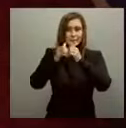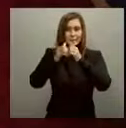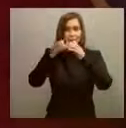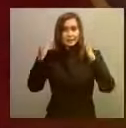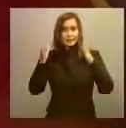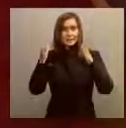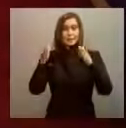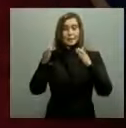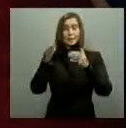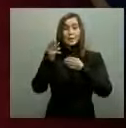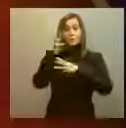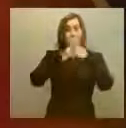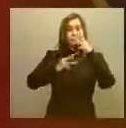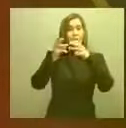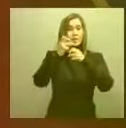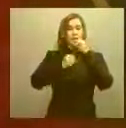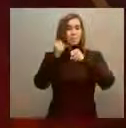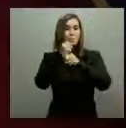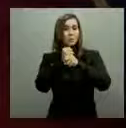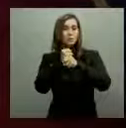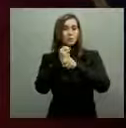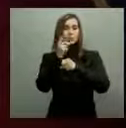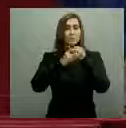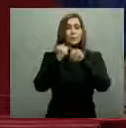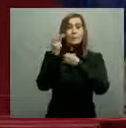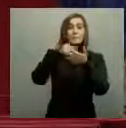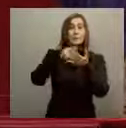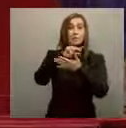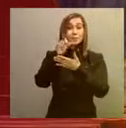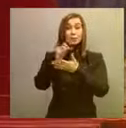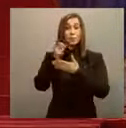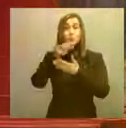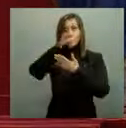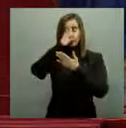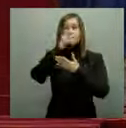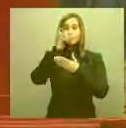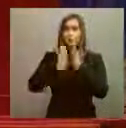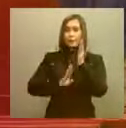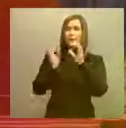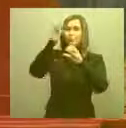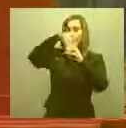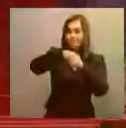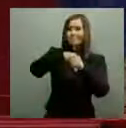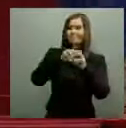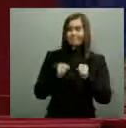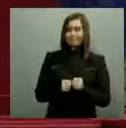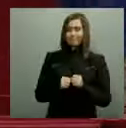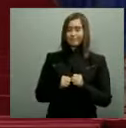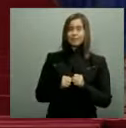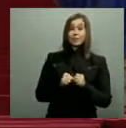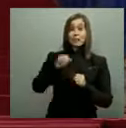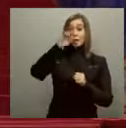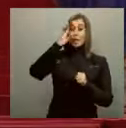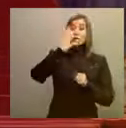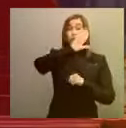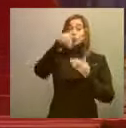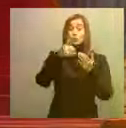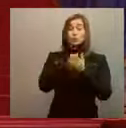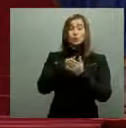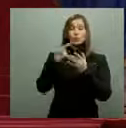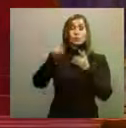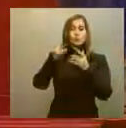entre los mejores en el siglo XXI. Dominicanos y dominicanas, Estamos a punto de superar un ciclo de